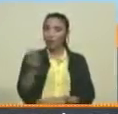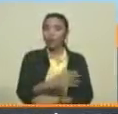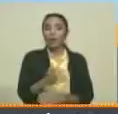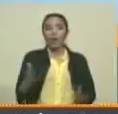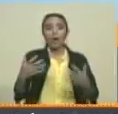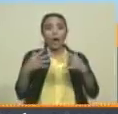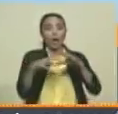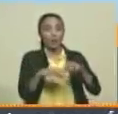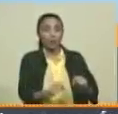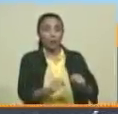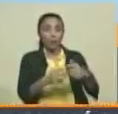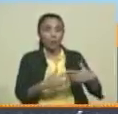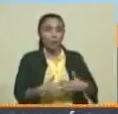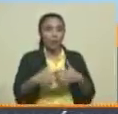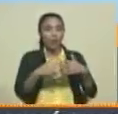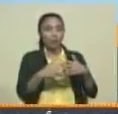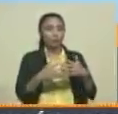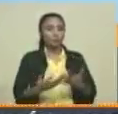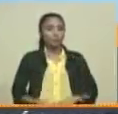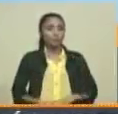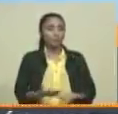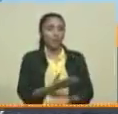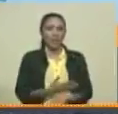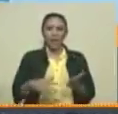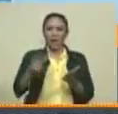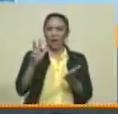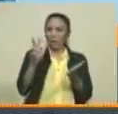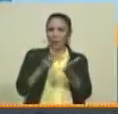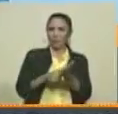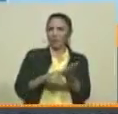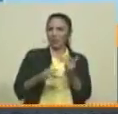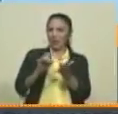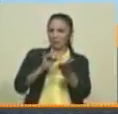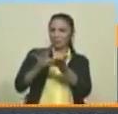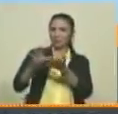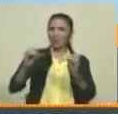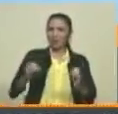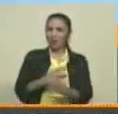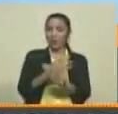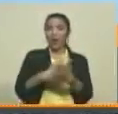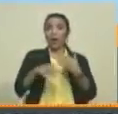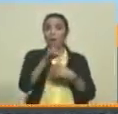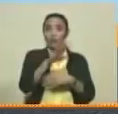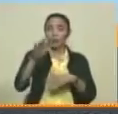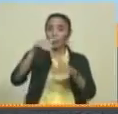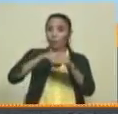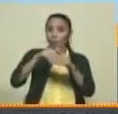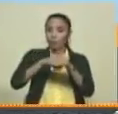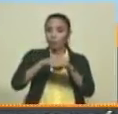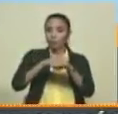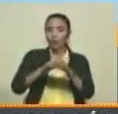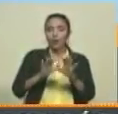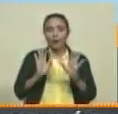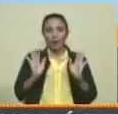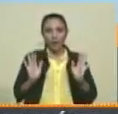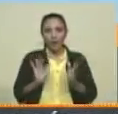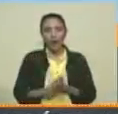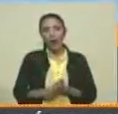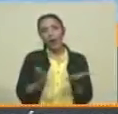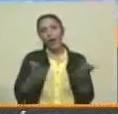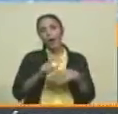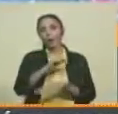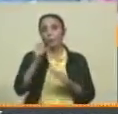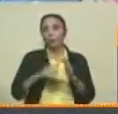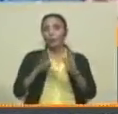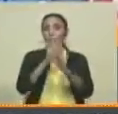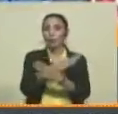aprobación de la supuesta expulsión de Venezuela, si lograban los 24 votos, lograron 19 votos,